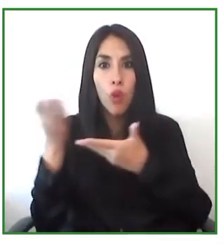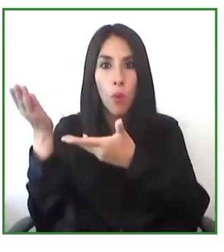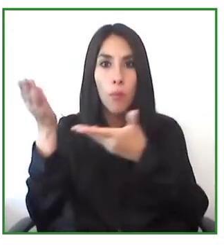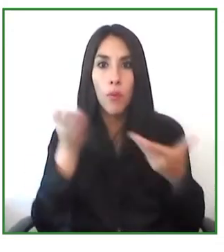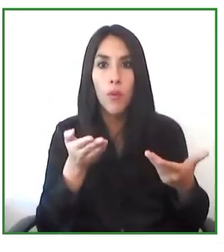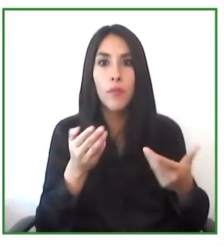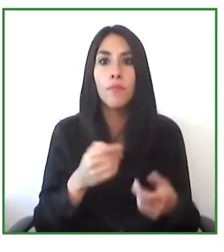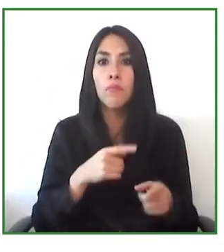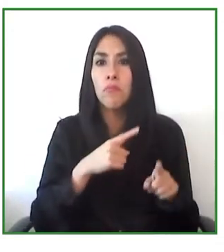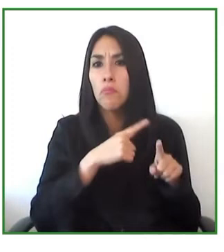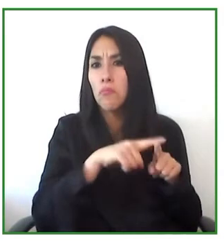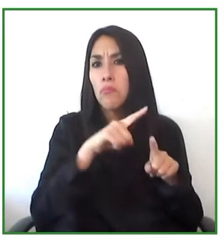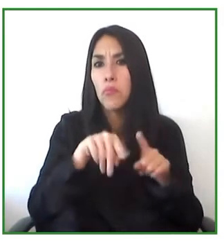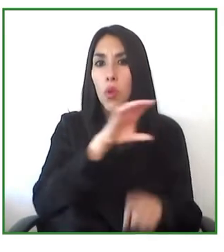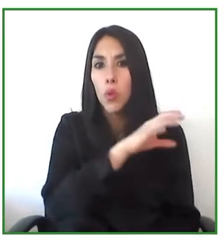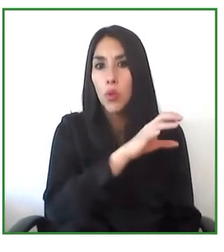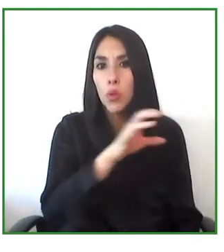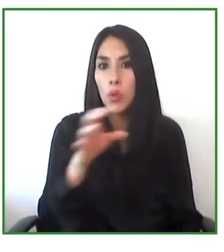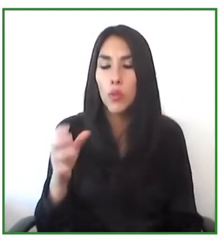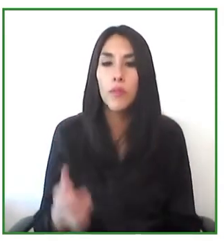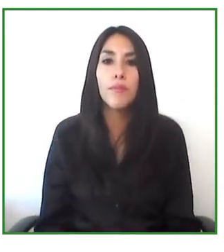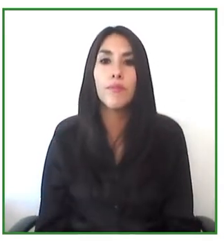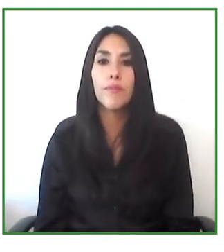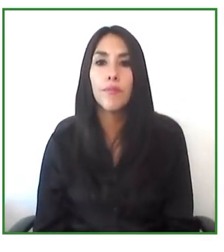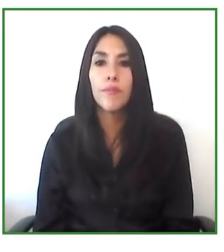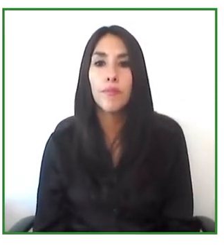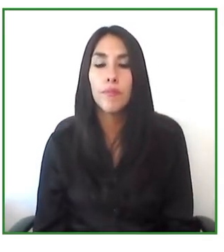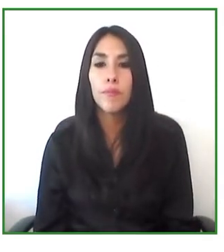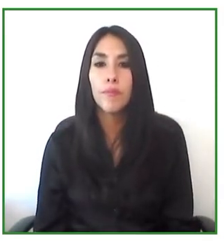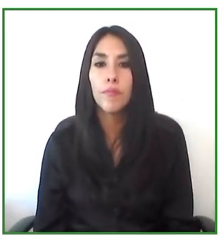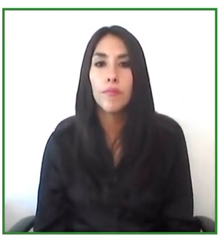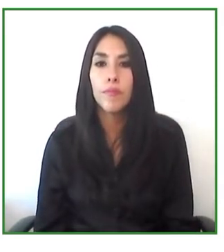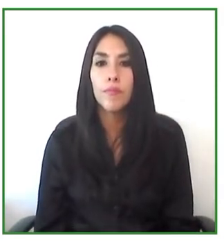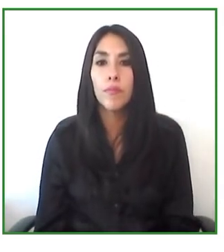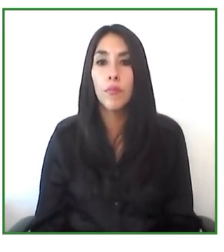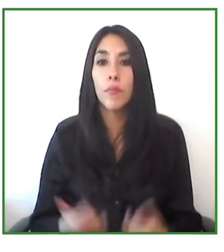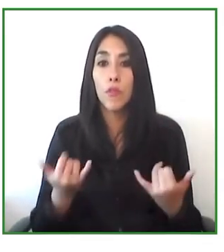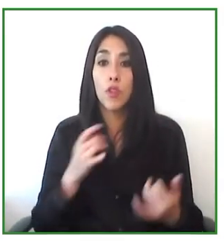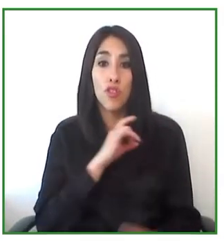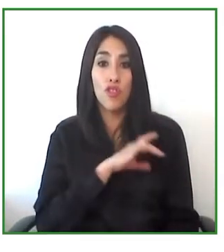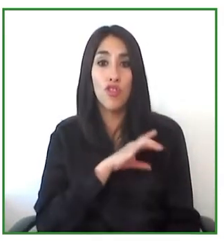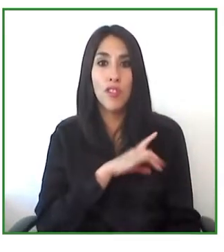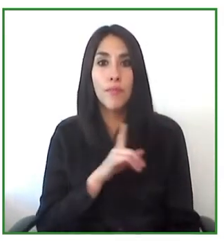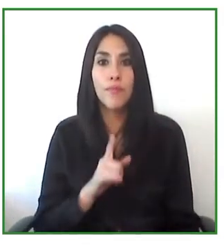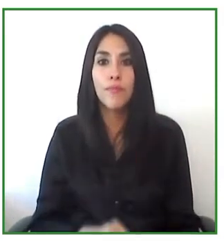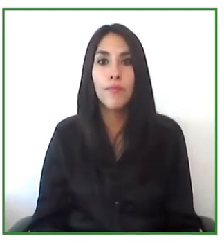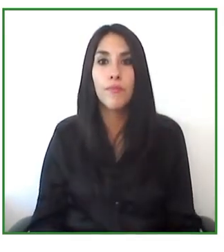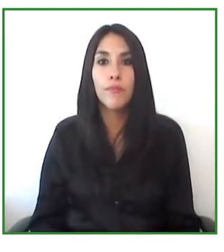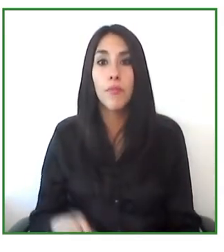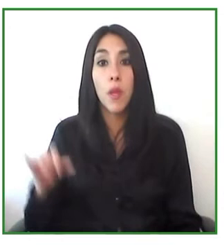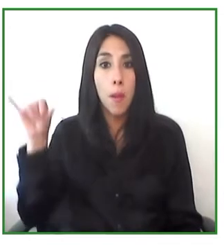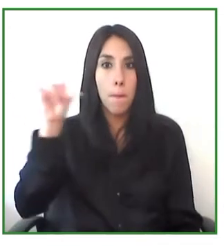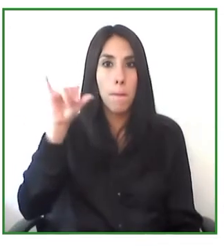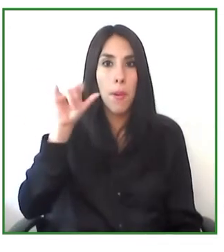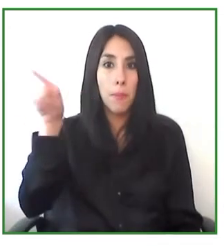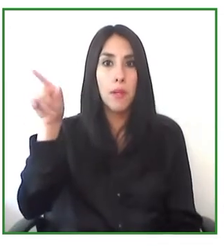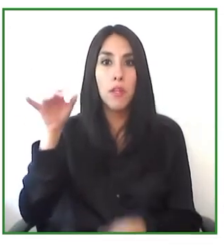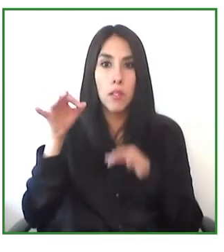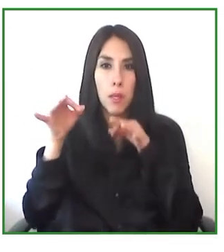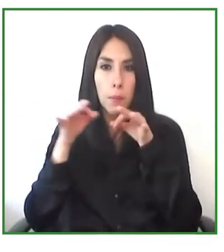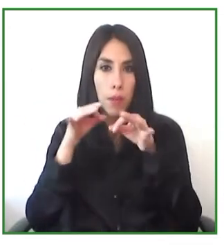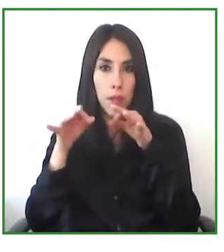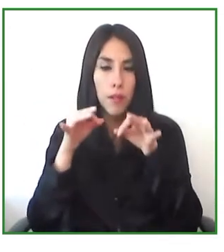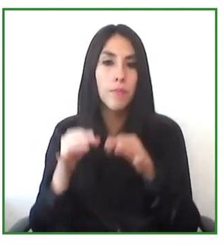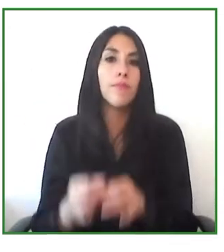países. En Chile, como William también dice, tenemos puntos